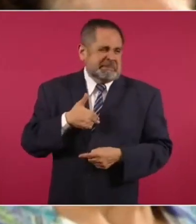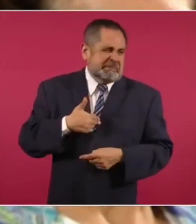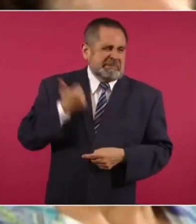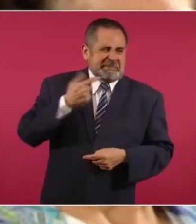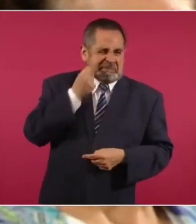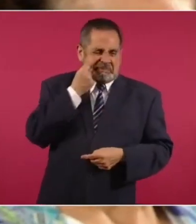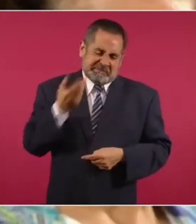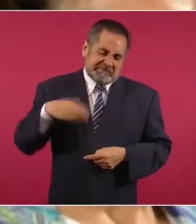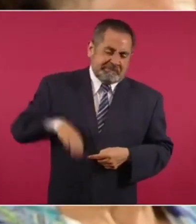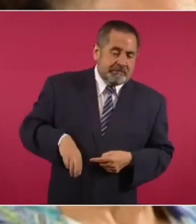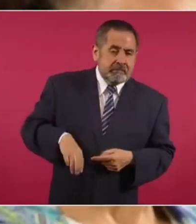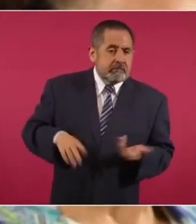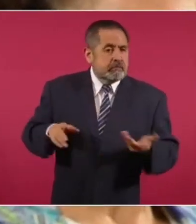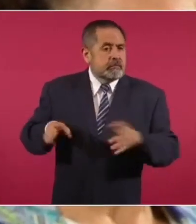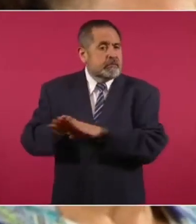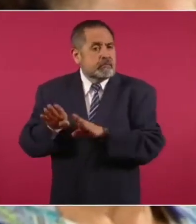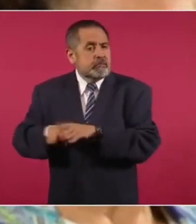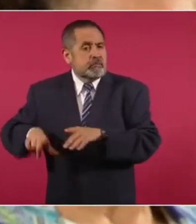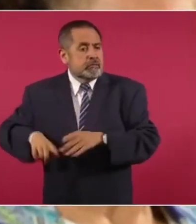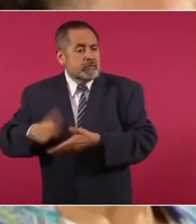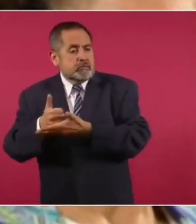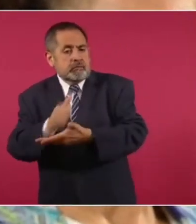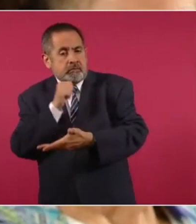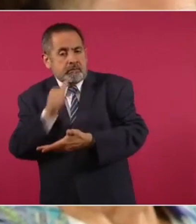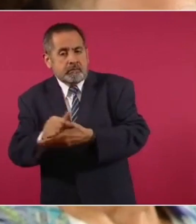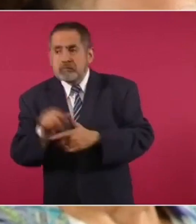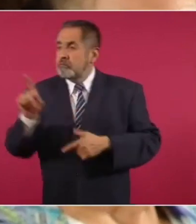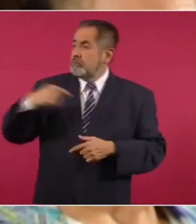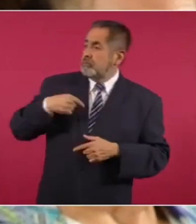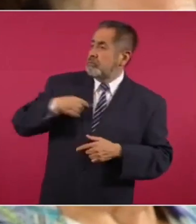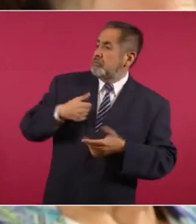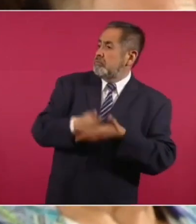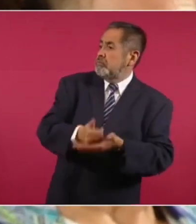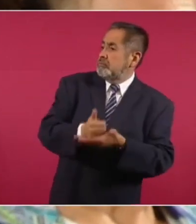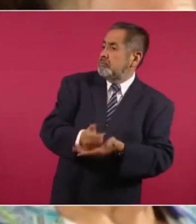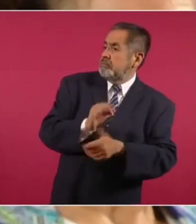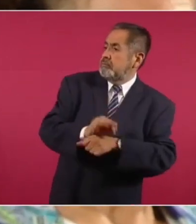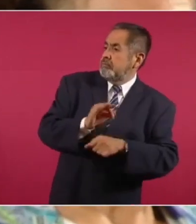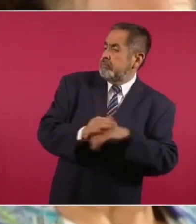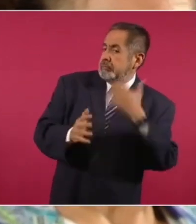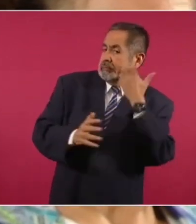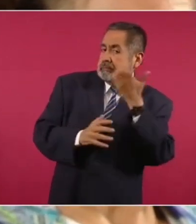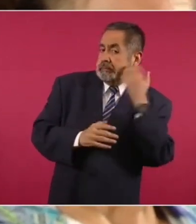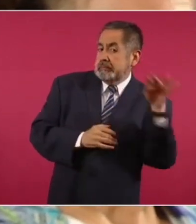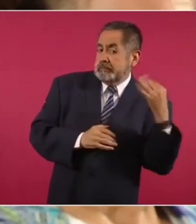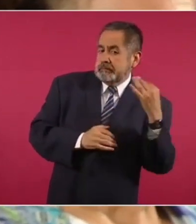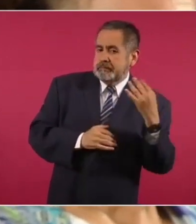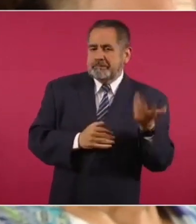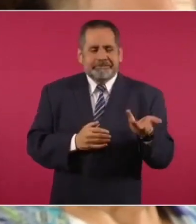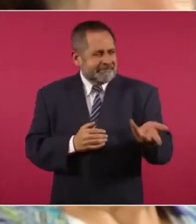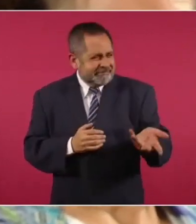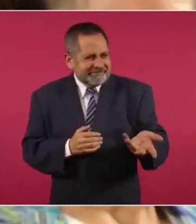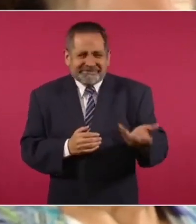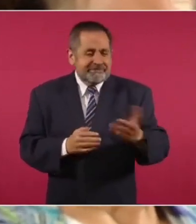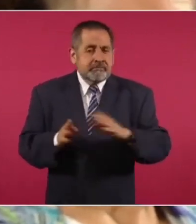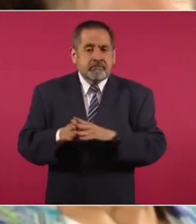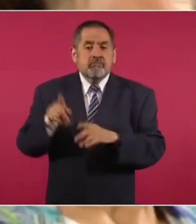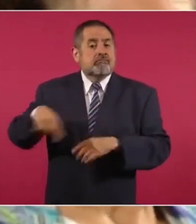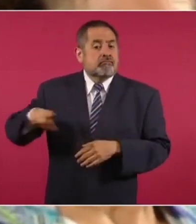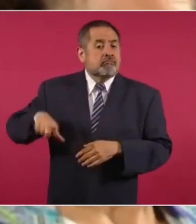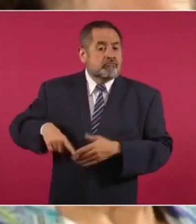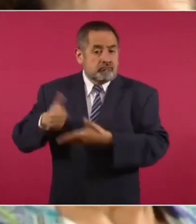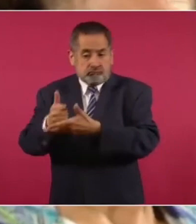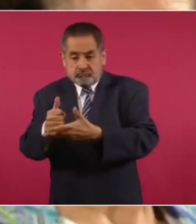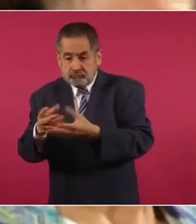las que el Estado ha negado resultados de justicia. En la medida que la respuesta institucional sea eficaz y eficiente, es que